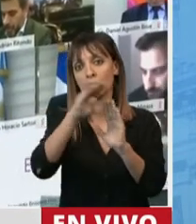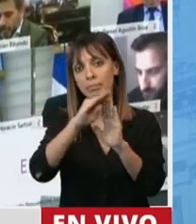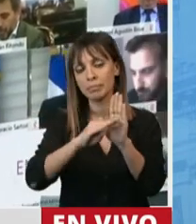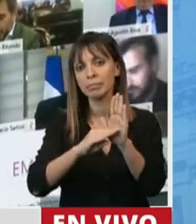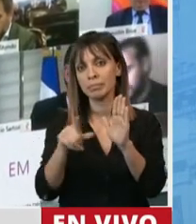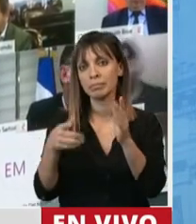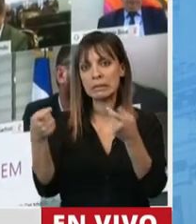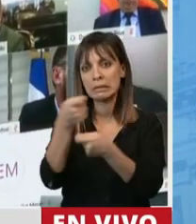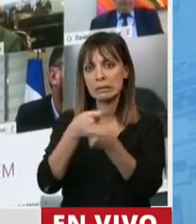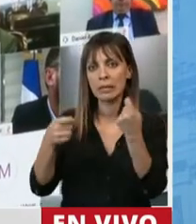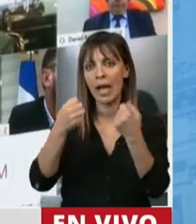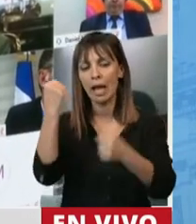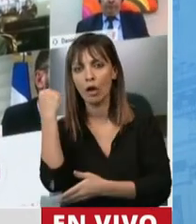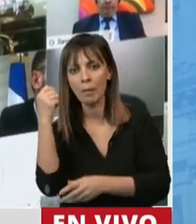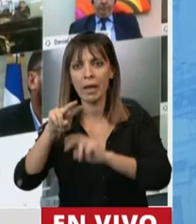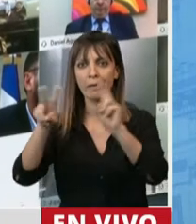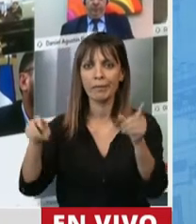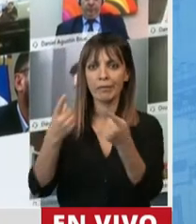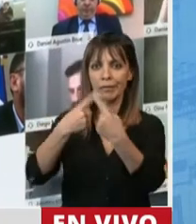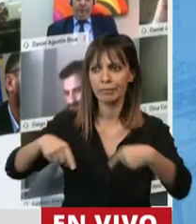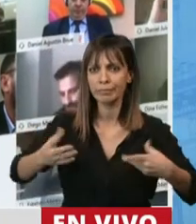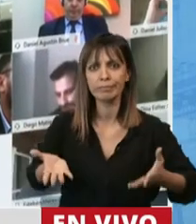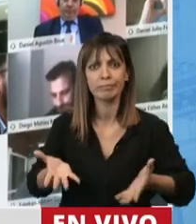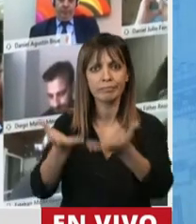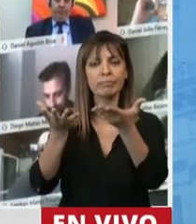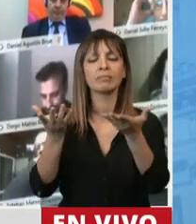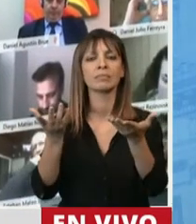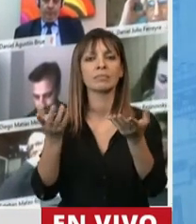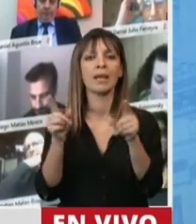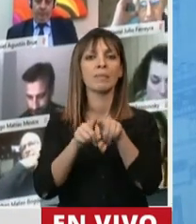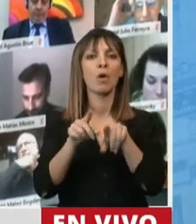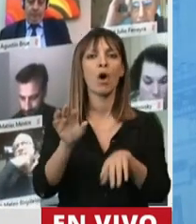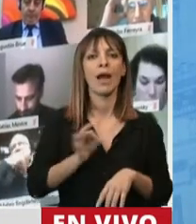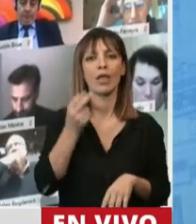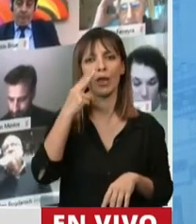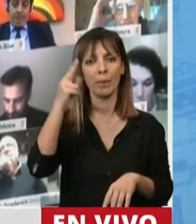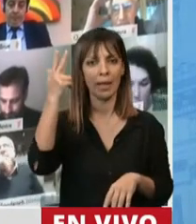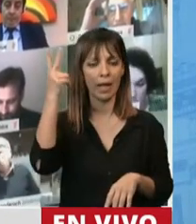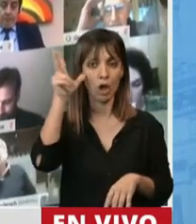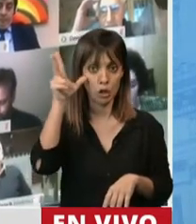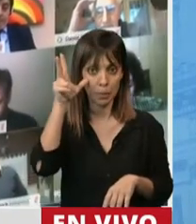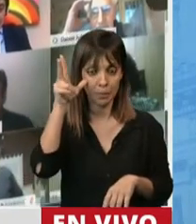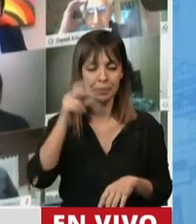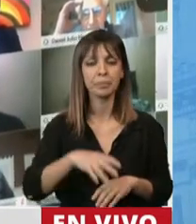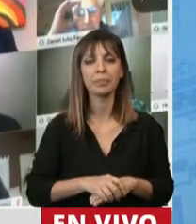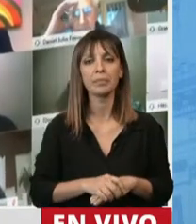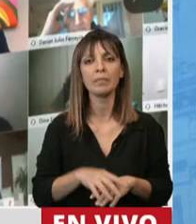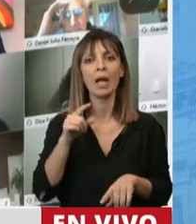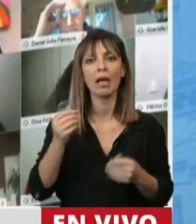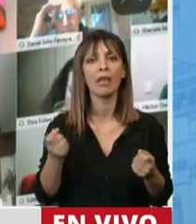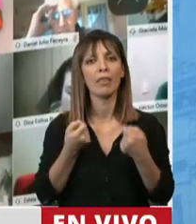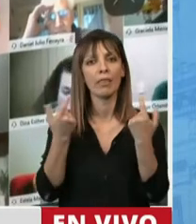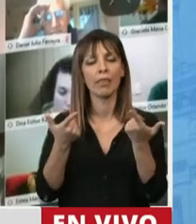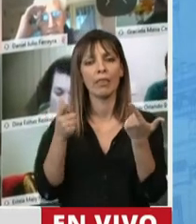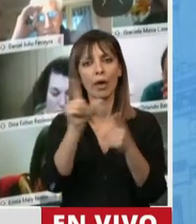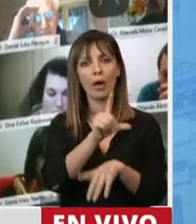economía en cuanto a la pujanza que tiene. En el 2008, sin decir más, generó en un país donde